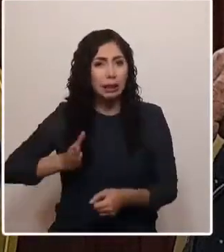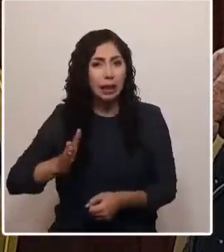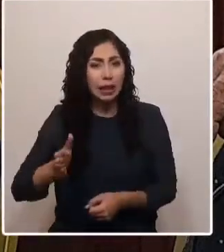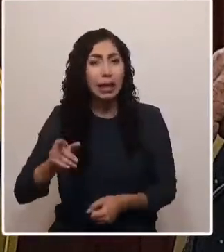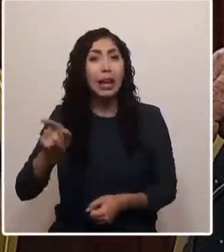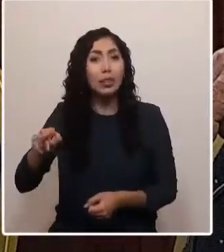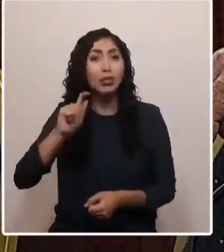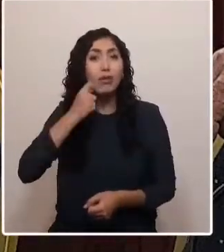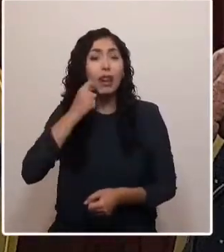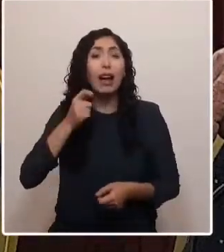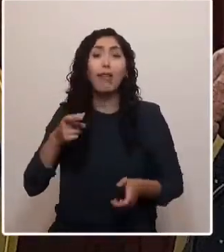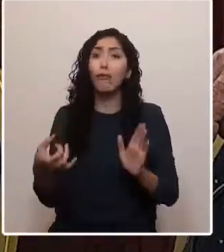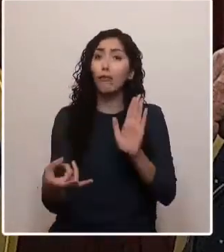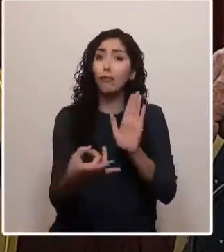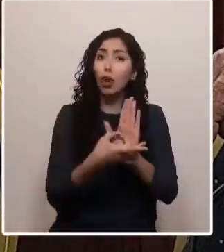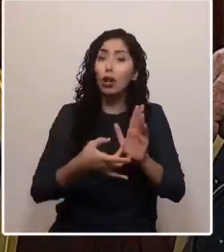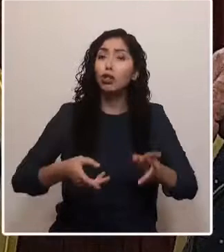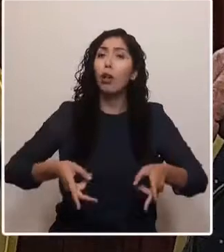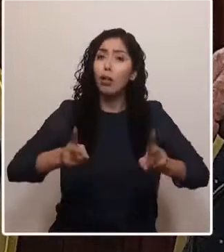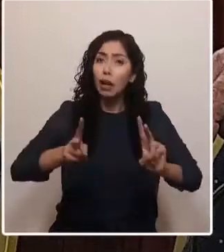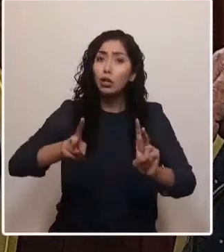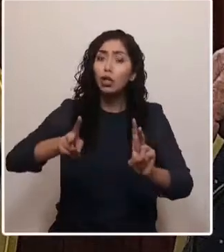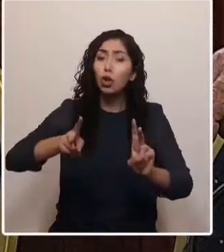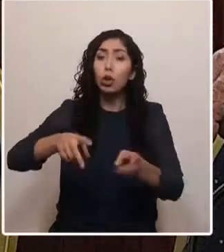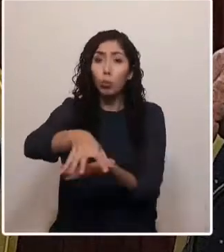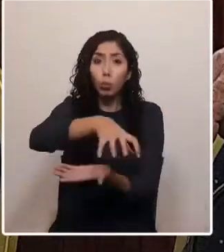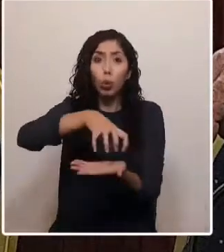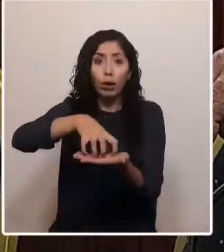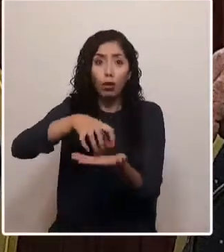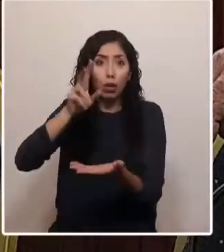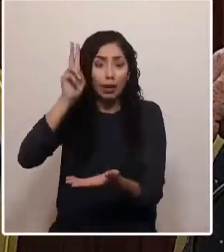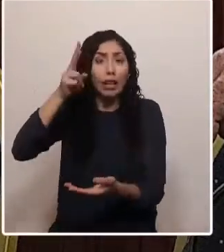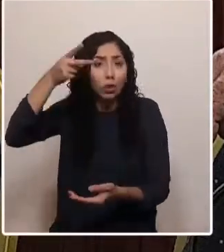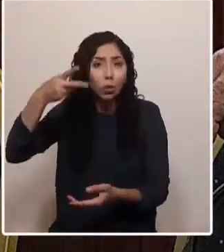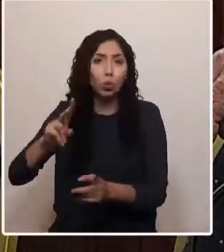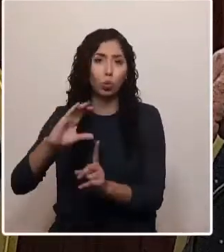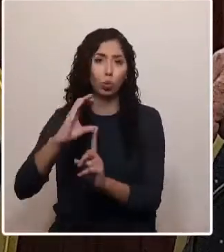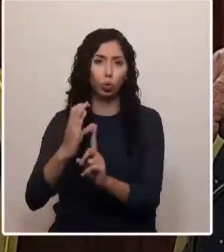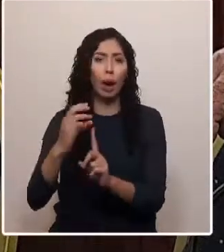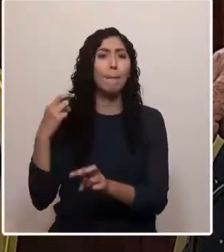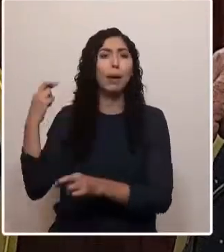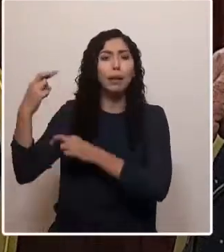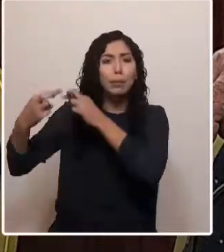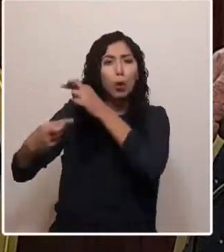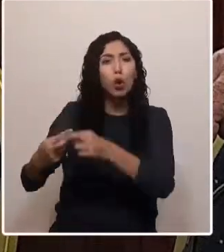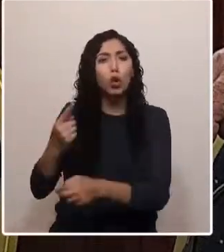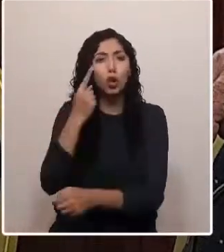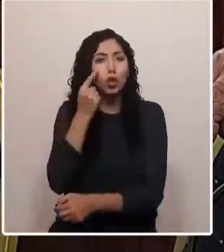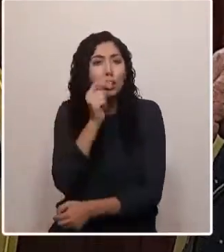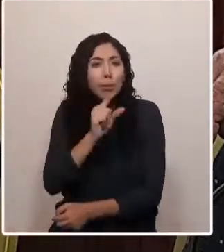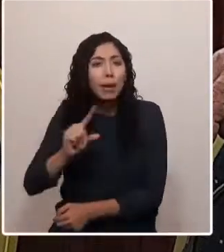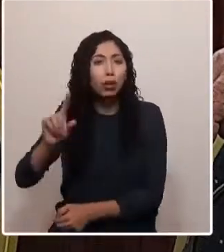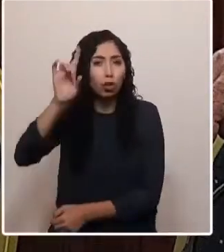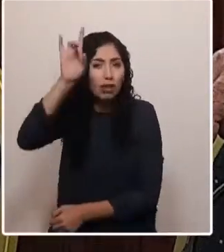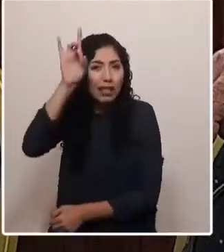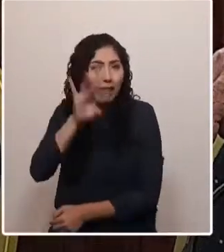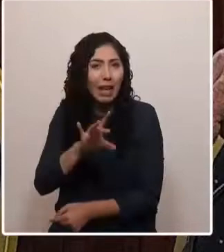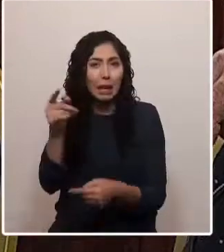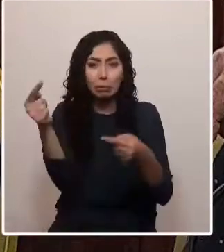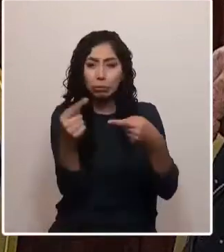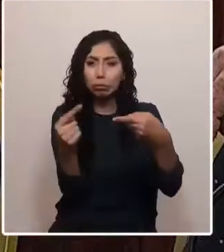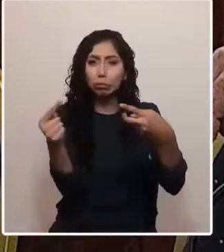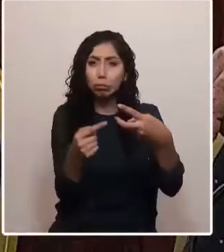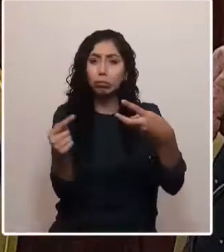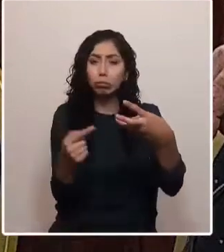al derecho que tienen los pueblos respecto a sus culturas, patrimonios, conocimientos y saberes, que se traduce en